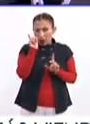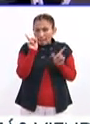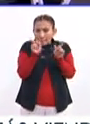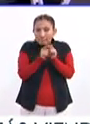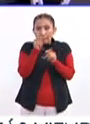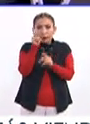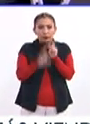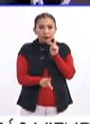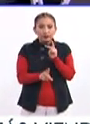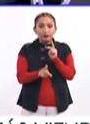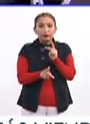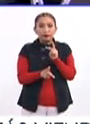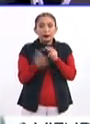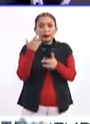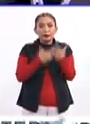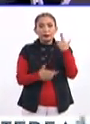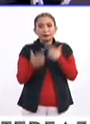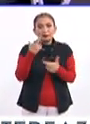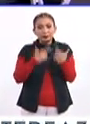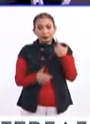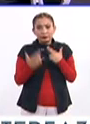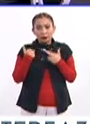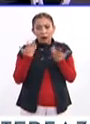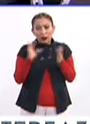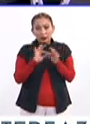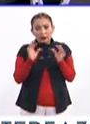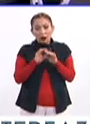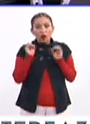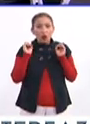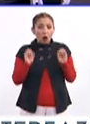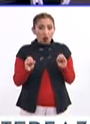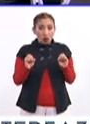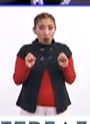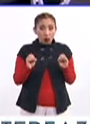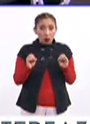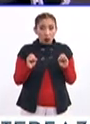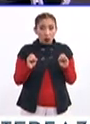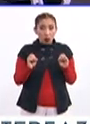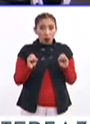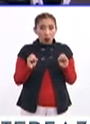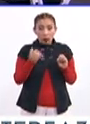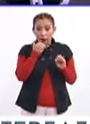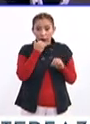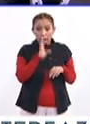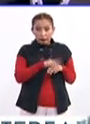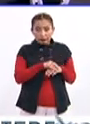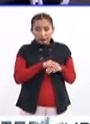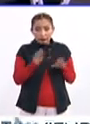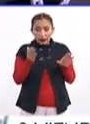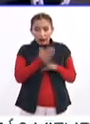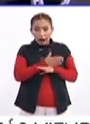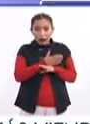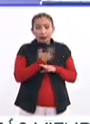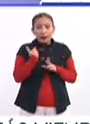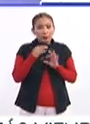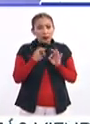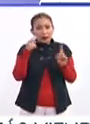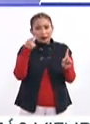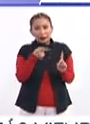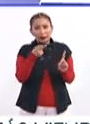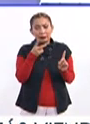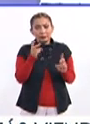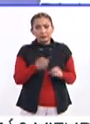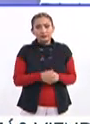hacer una breve pausa y regresando, pues nos explicas un poco más. Si nos lo permites, antes de tocar este importante